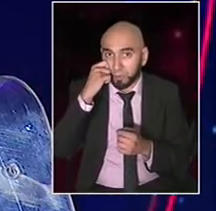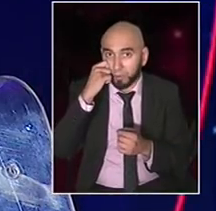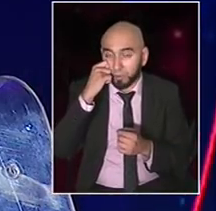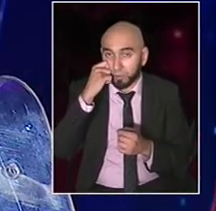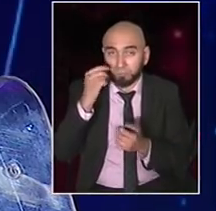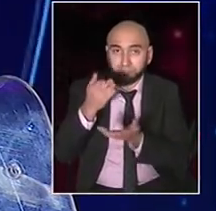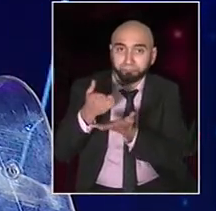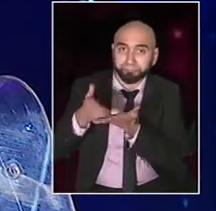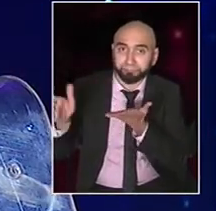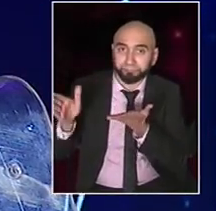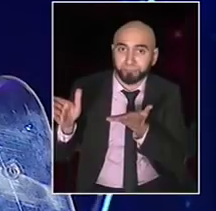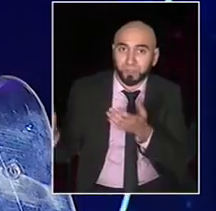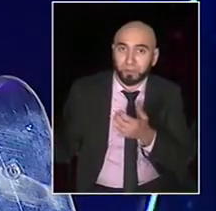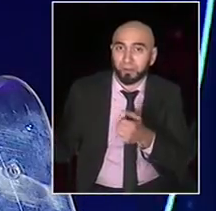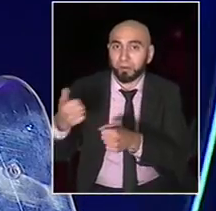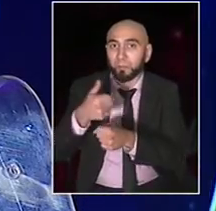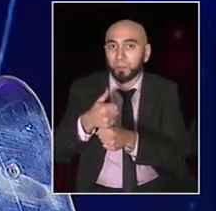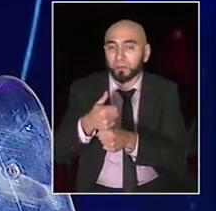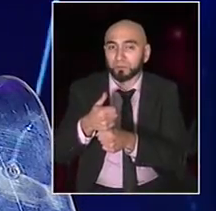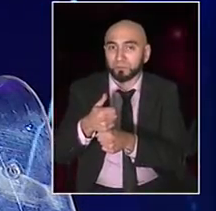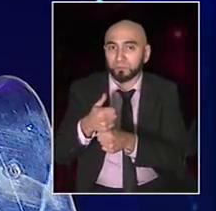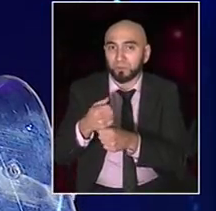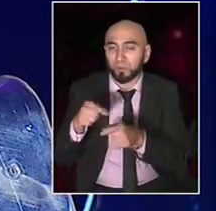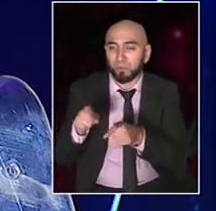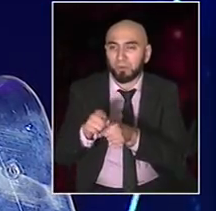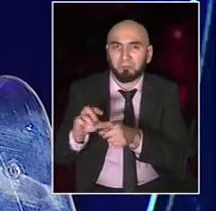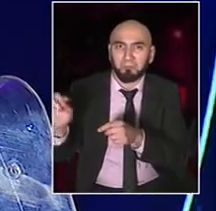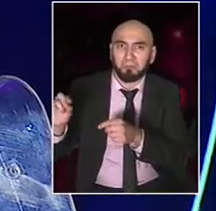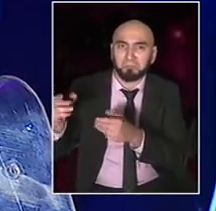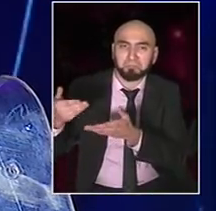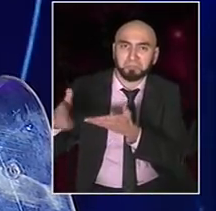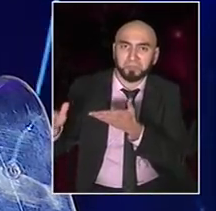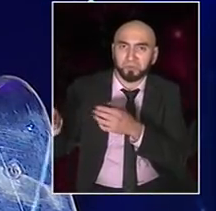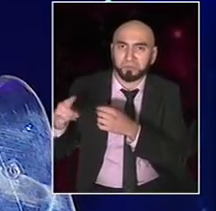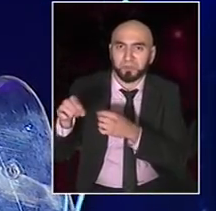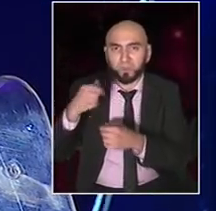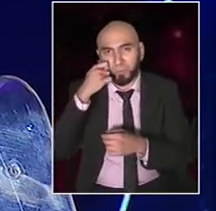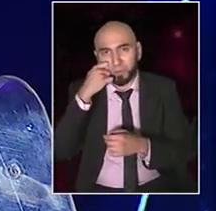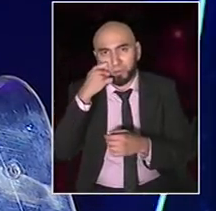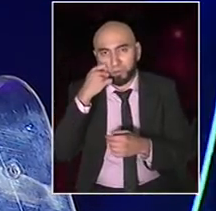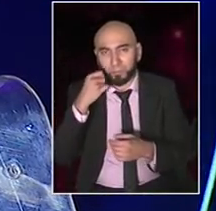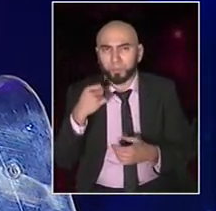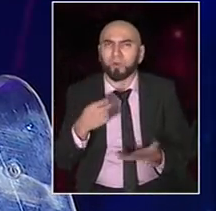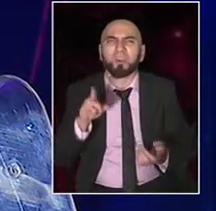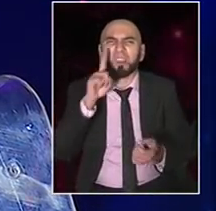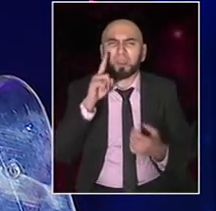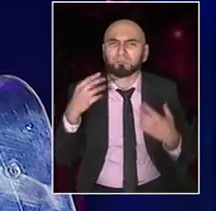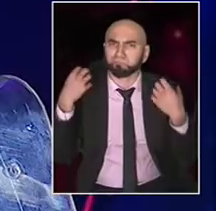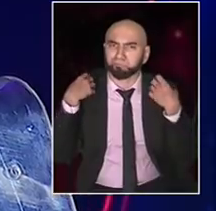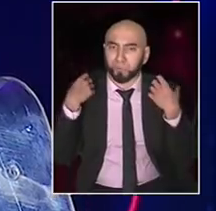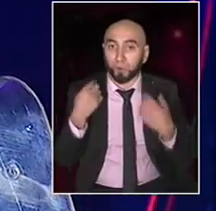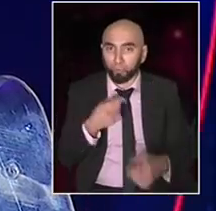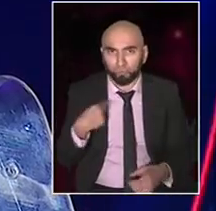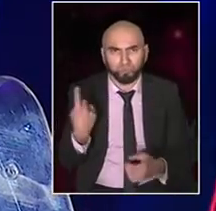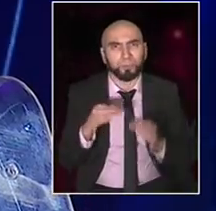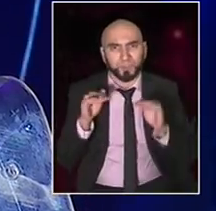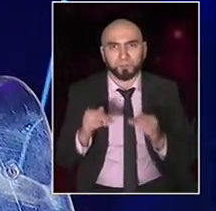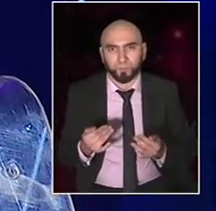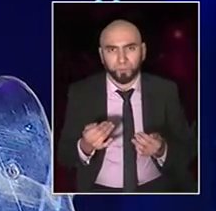el ser humano se transforme en algo obsoleto. ¿Y de qué depende? Depende de nosotros. Y por eso el nombre, qué especie queremos